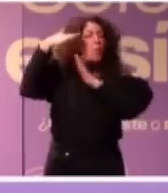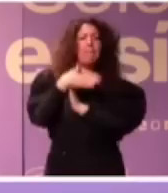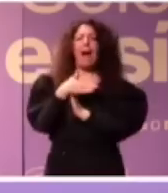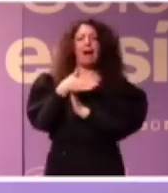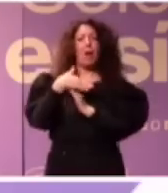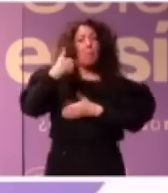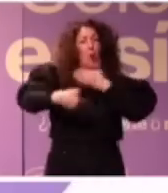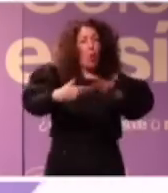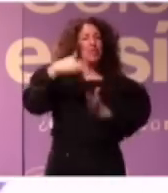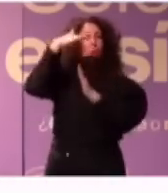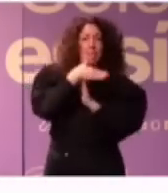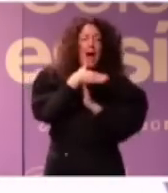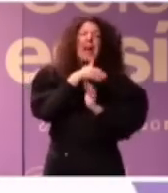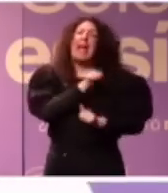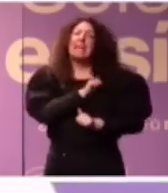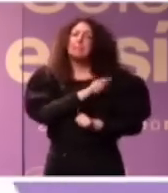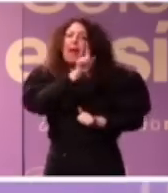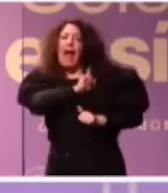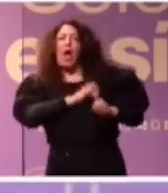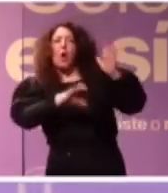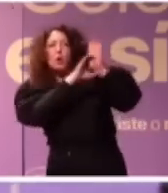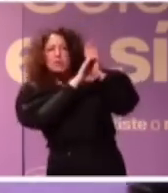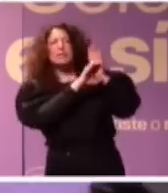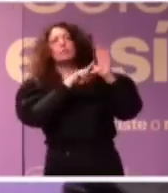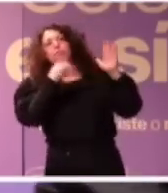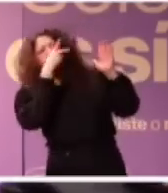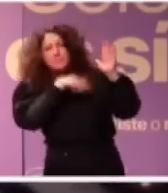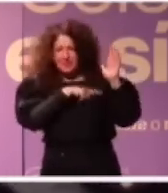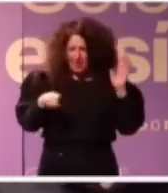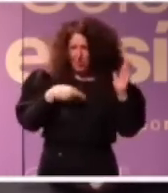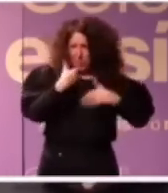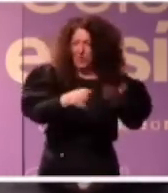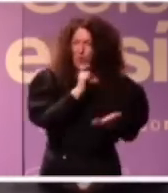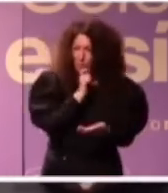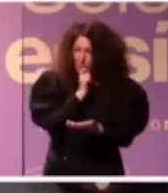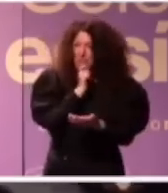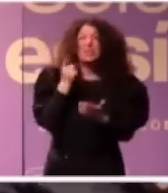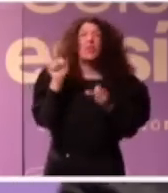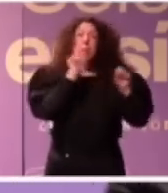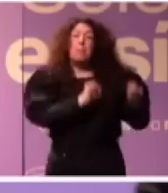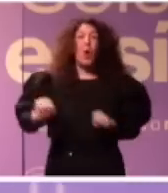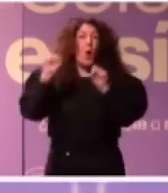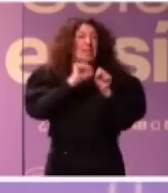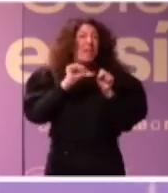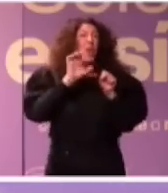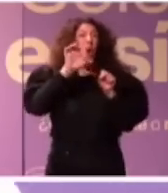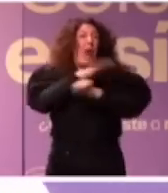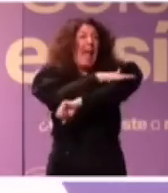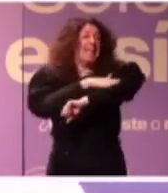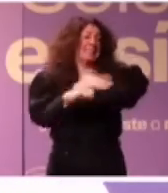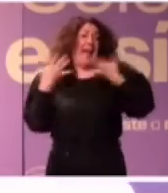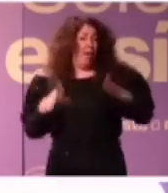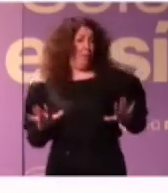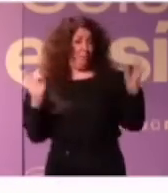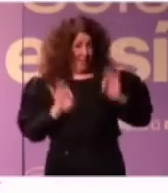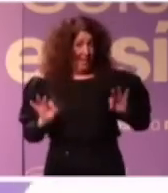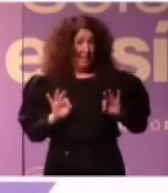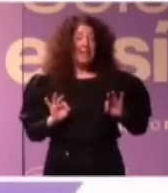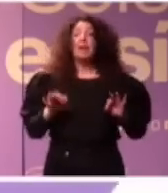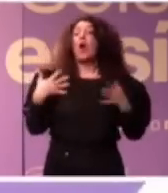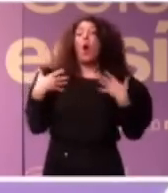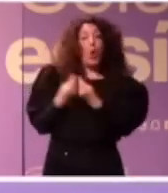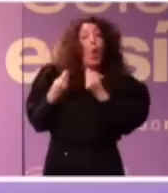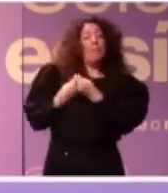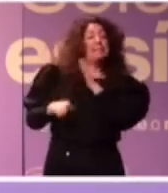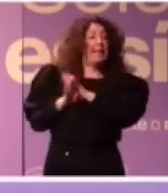paralizados esperando a que el Constitucional se pronunciase. Por tanto, sin la adecuada protección del Estado, conviviendo seguramente